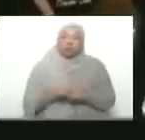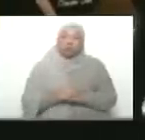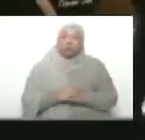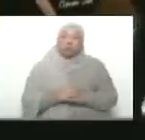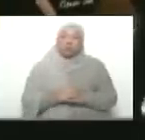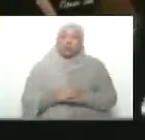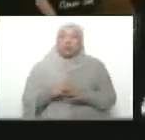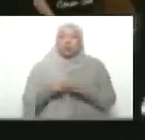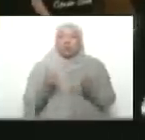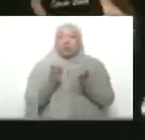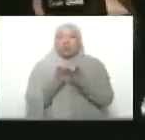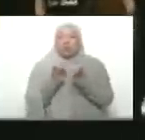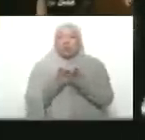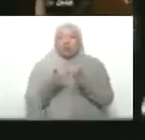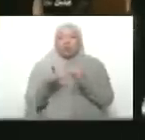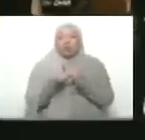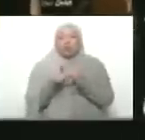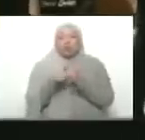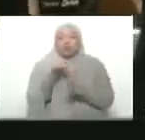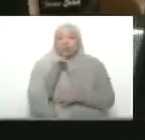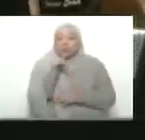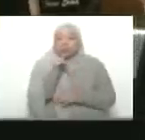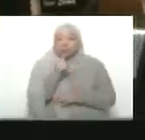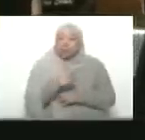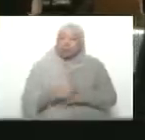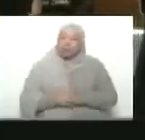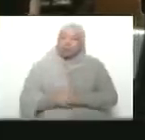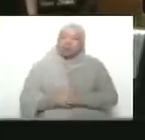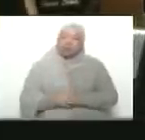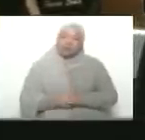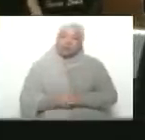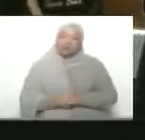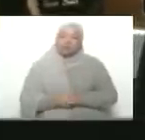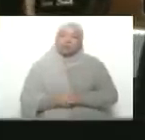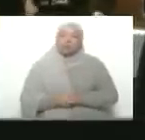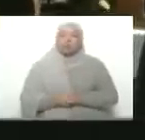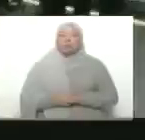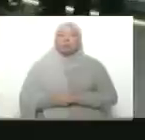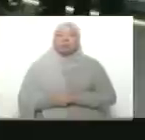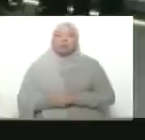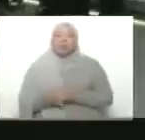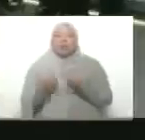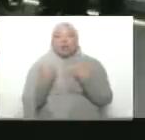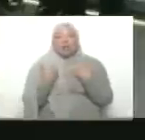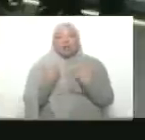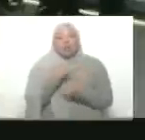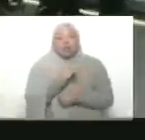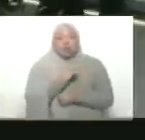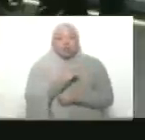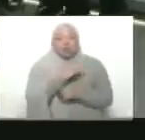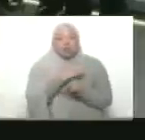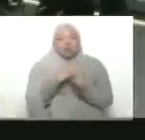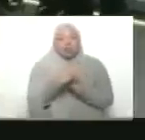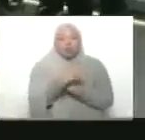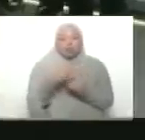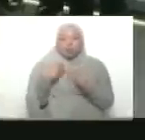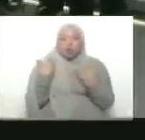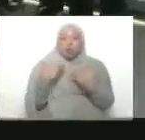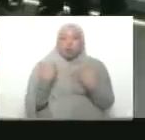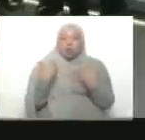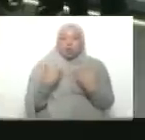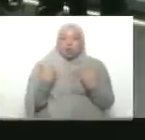en todas las escuelas y liceos me imagino Ah como parte del esfuerzo de la identidad cultural de la